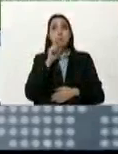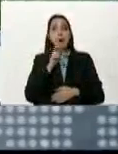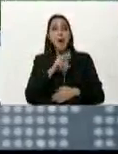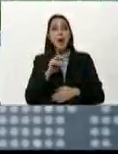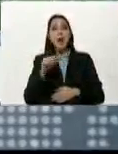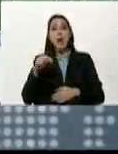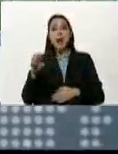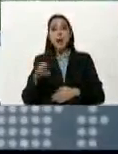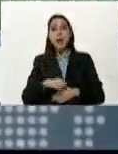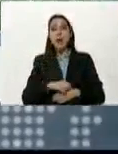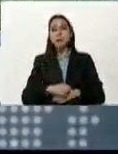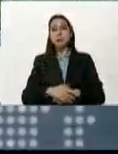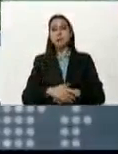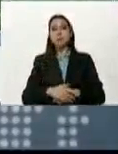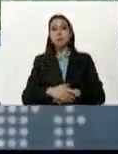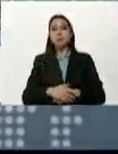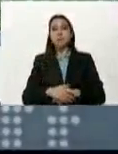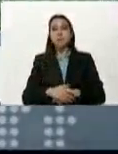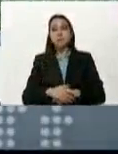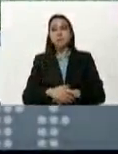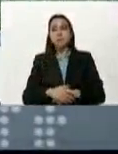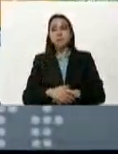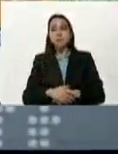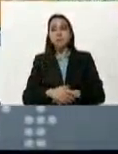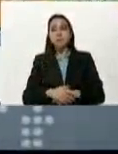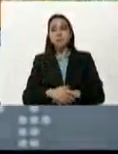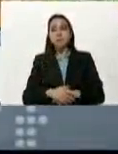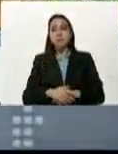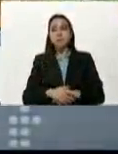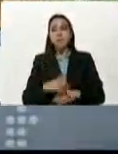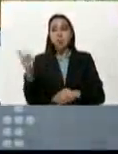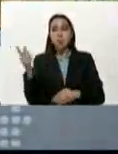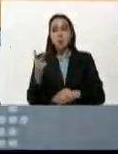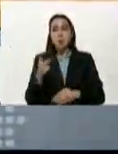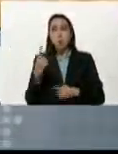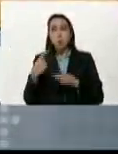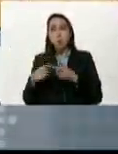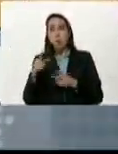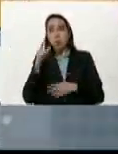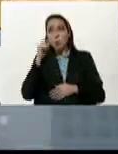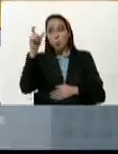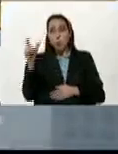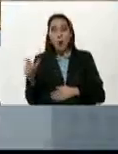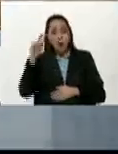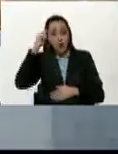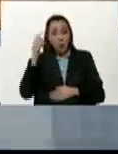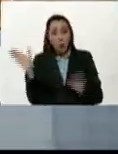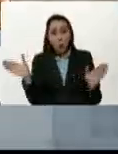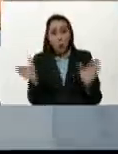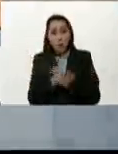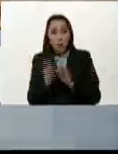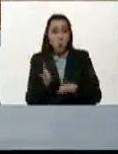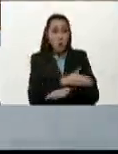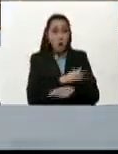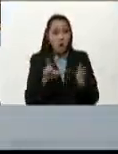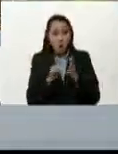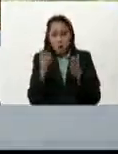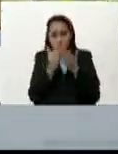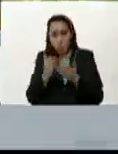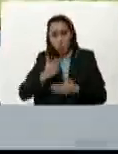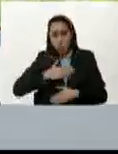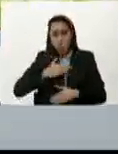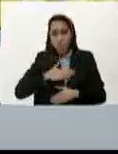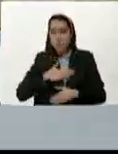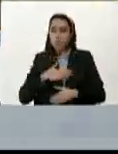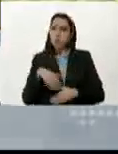louis y milagro luis andrade estaba recordando un amigo mío del liceo luisa andrade donde